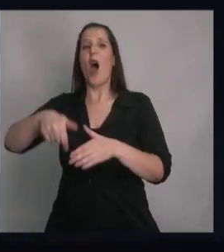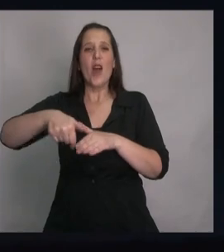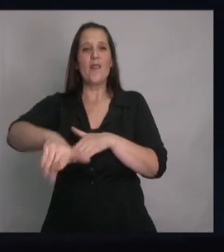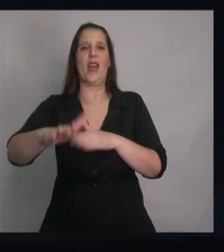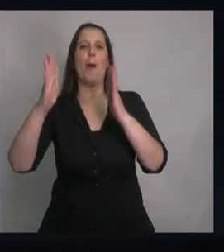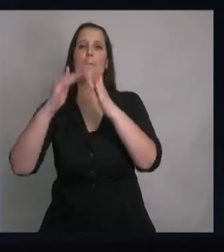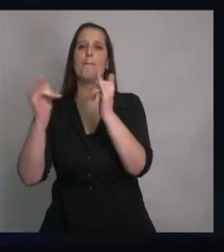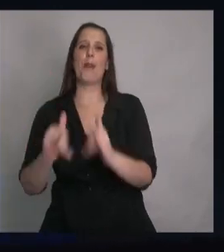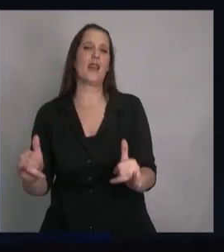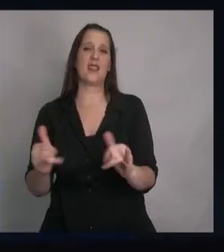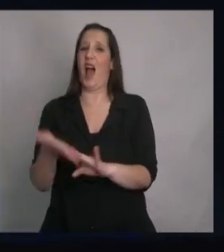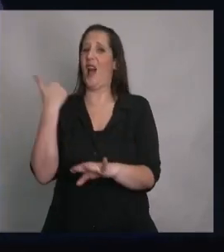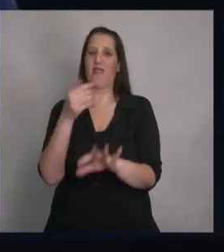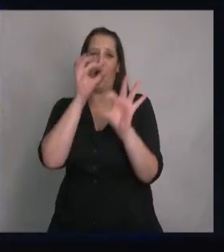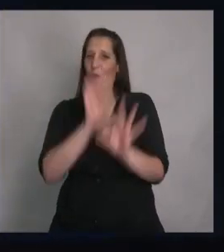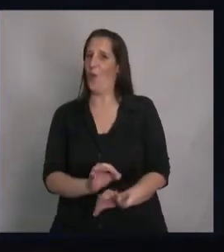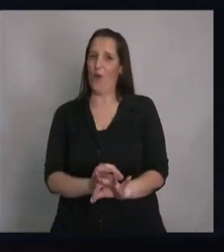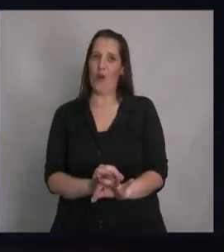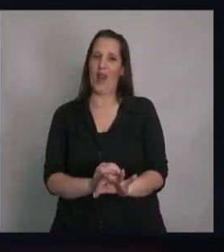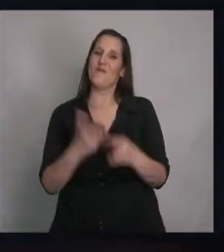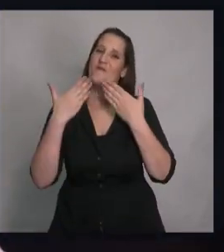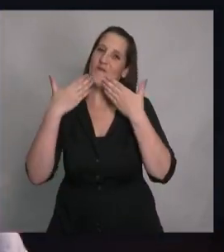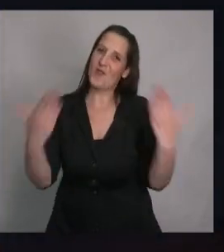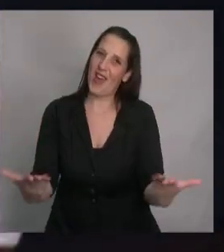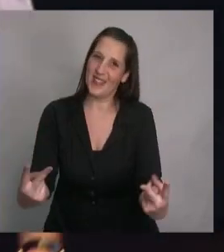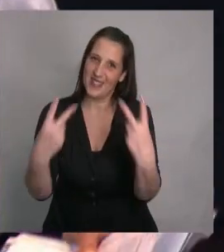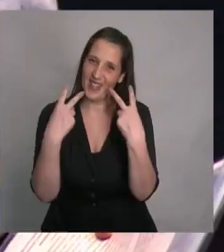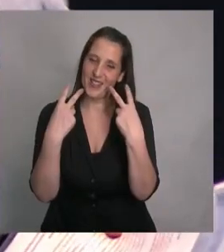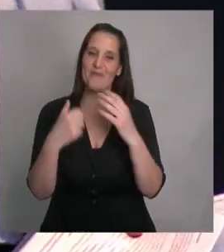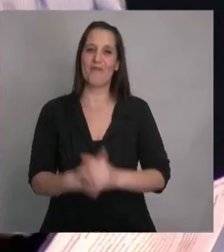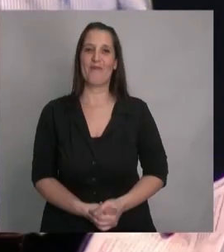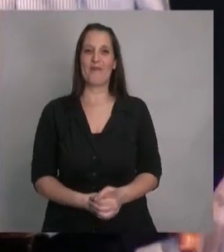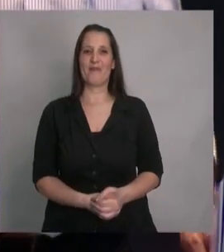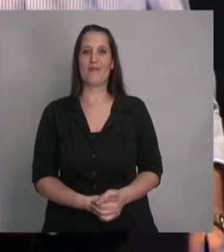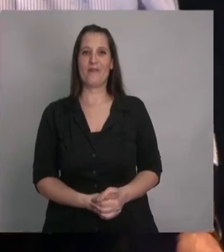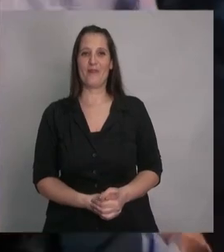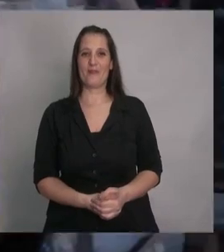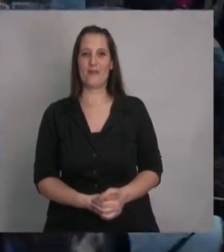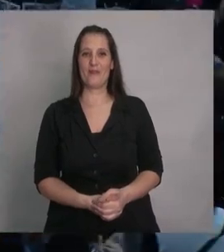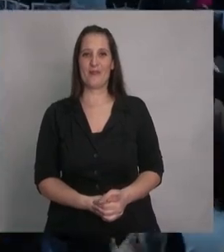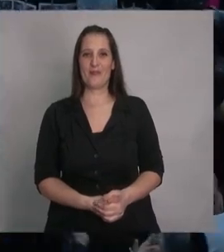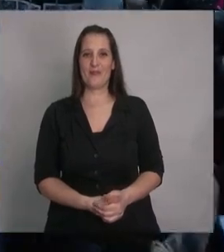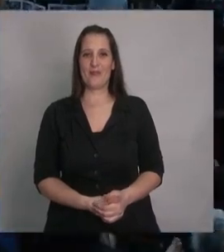que nunca hemos tenido en nuestra historia muy amables gracias por haberme escuchado ¡Gracias!